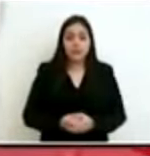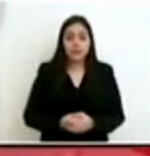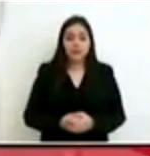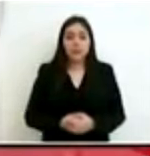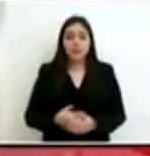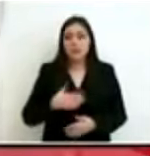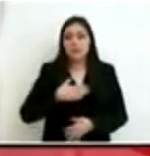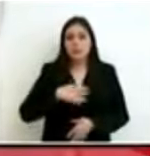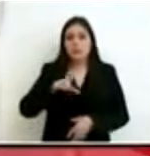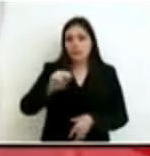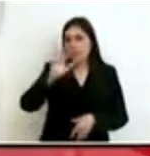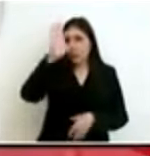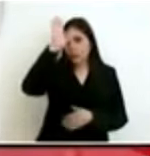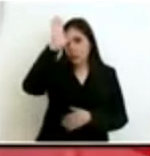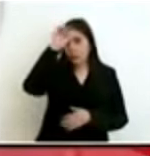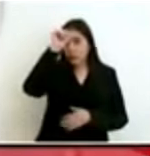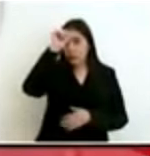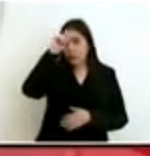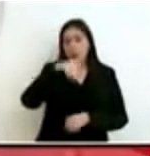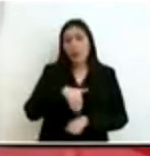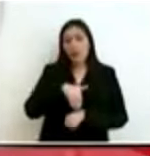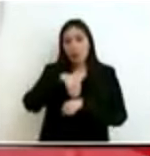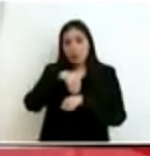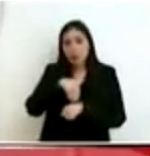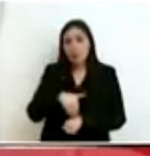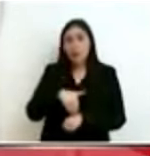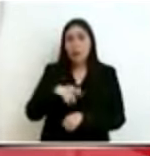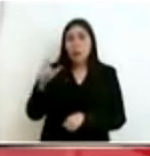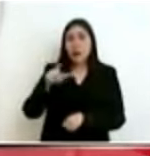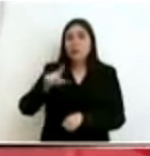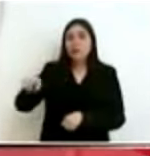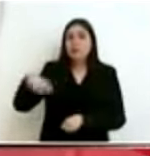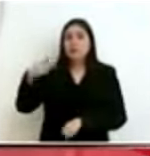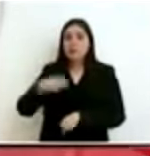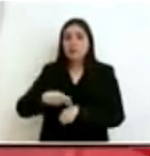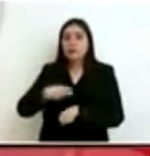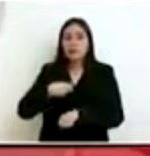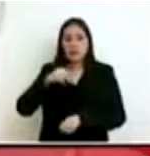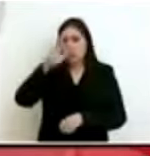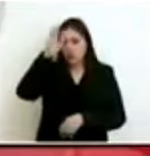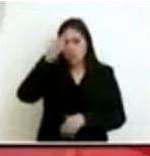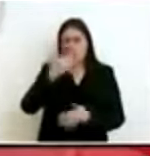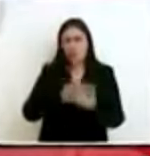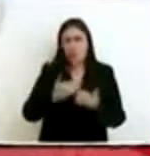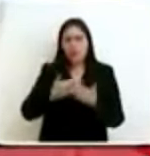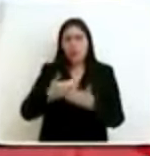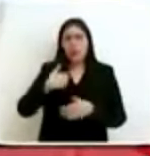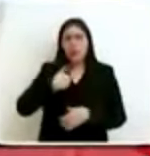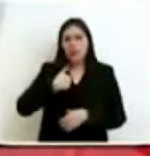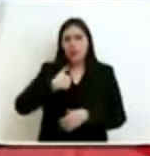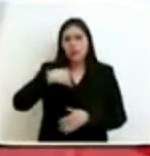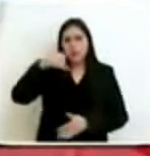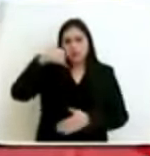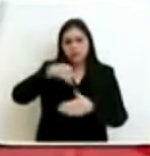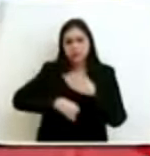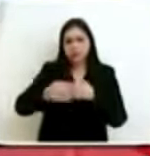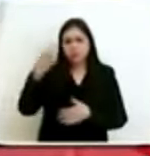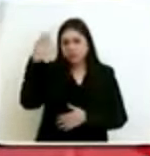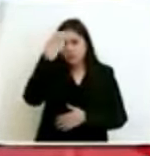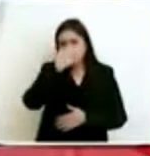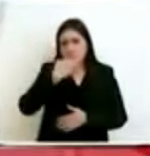No estoy de acuerdo con doblarme ante la necedad. Por ello, decidí analizar a fondo y preparar